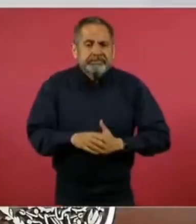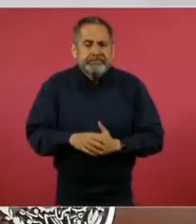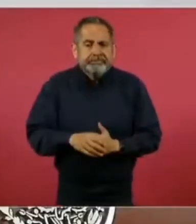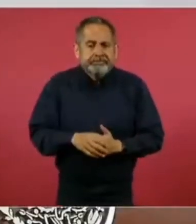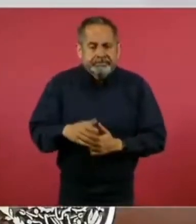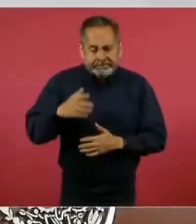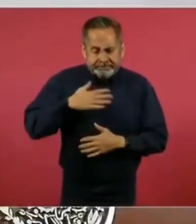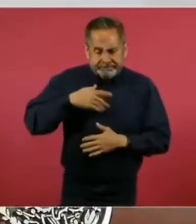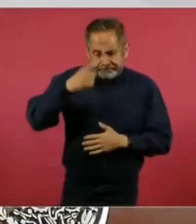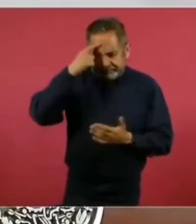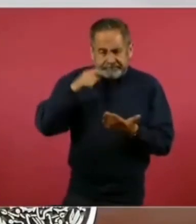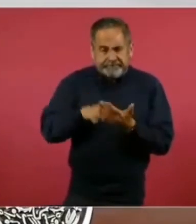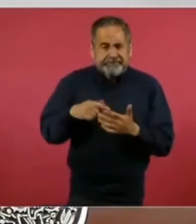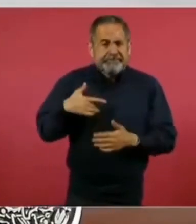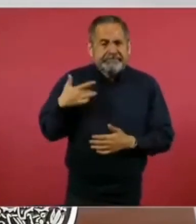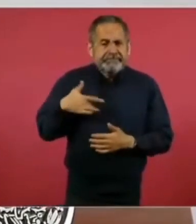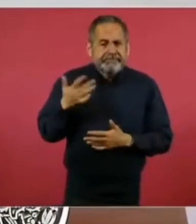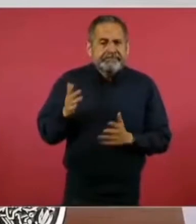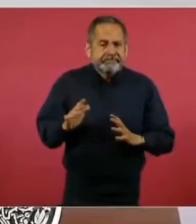yo creo